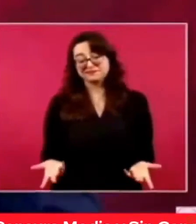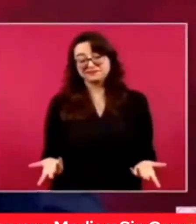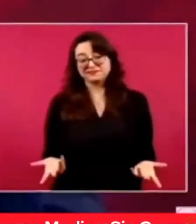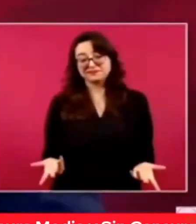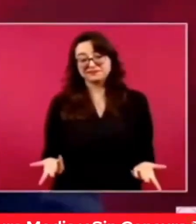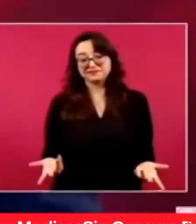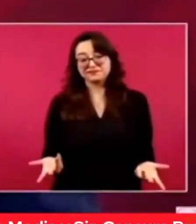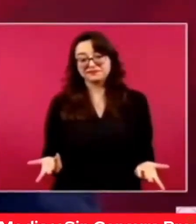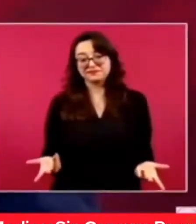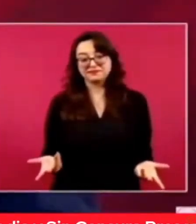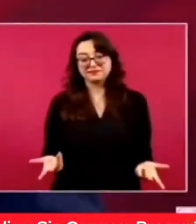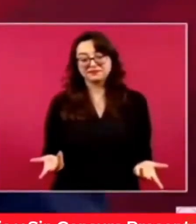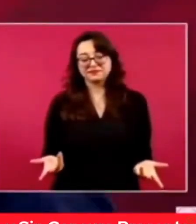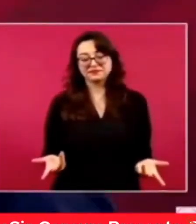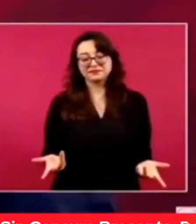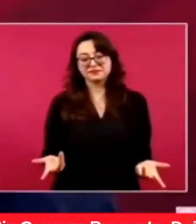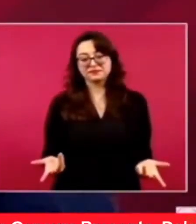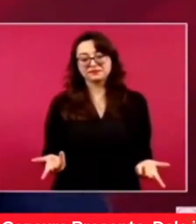¿no?, cómo